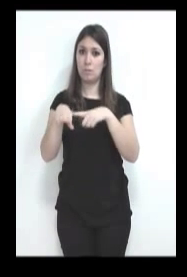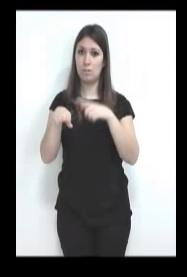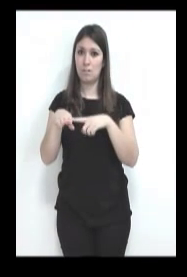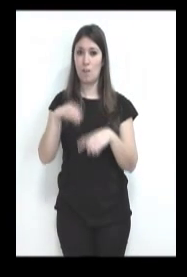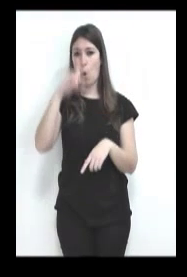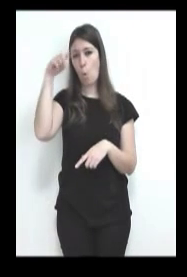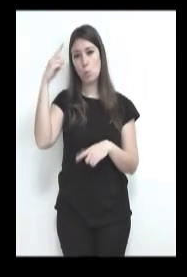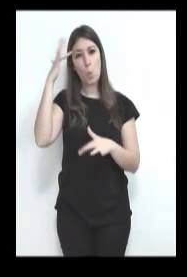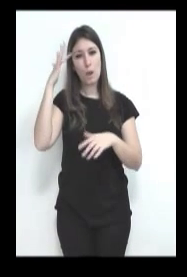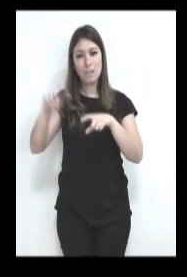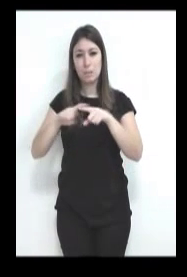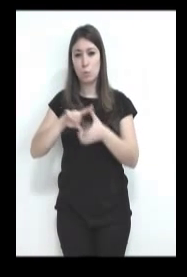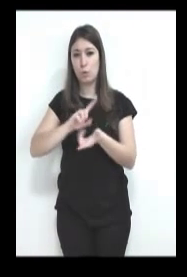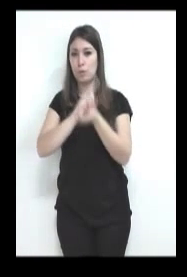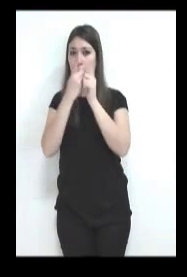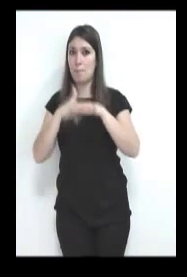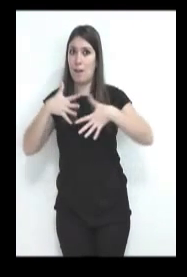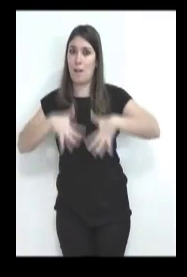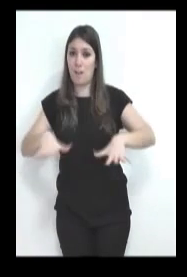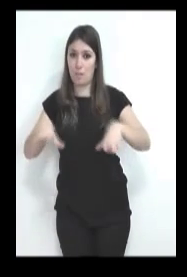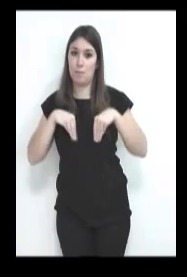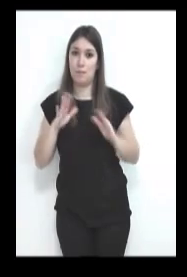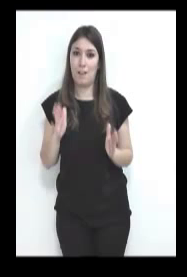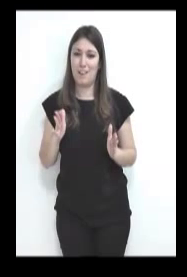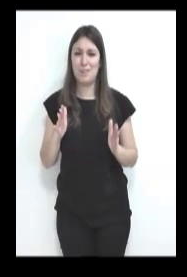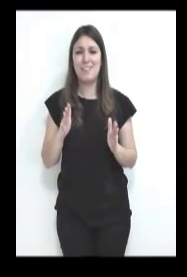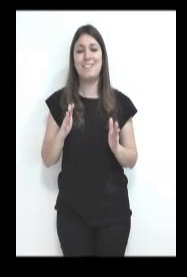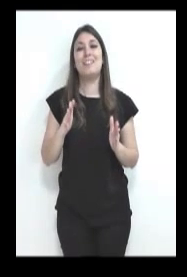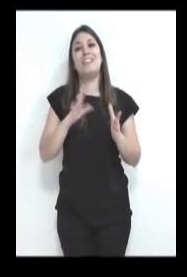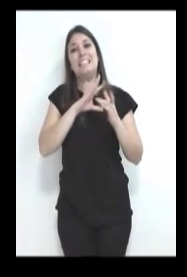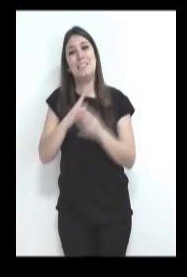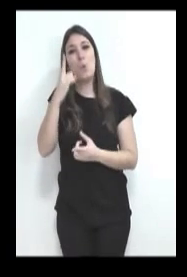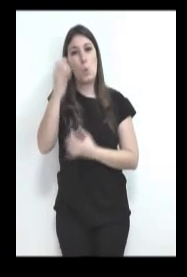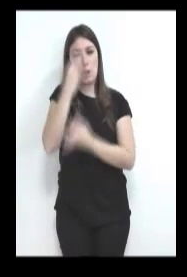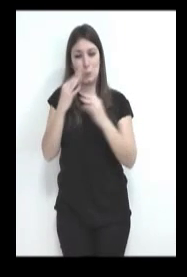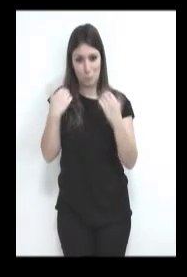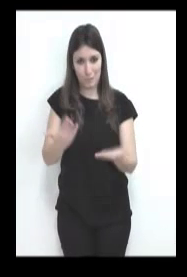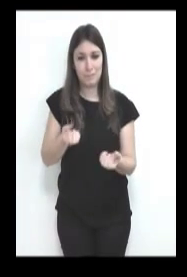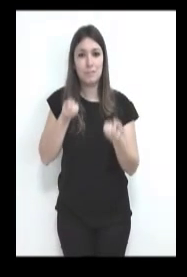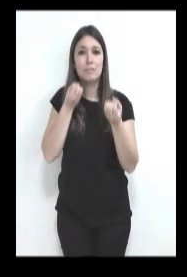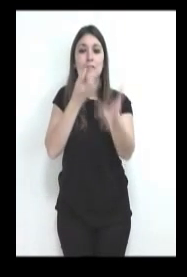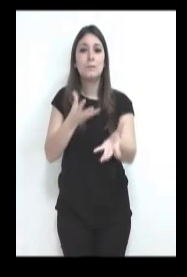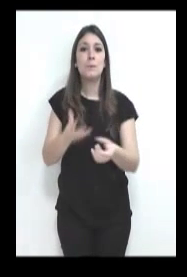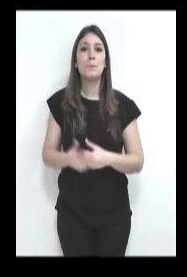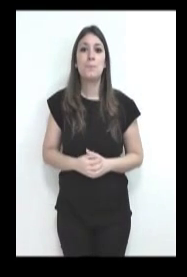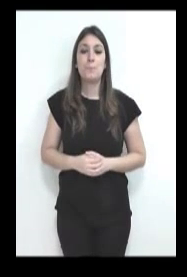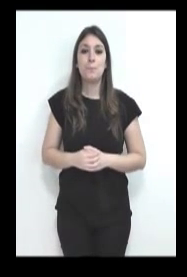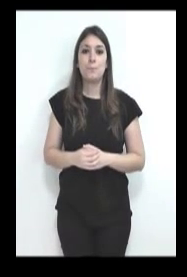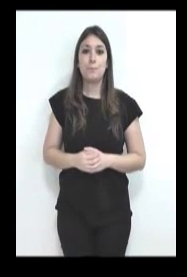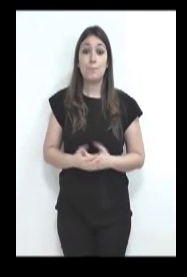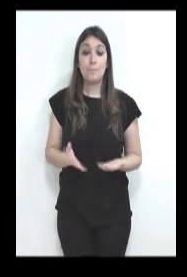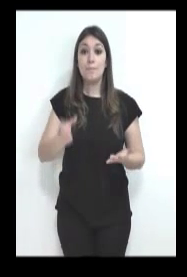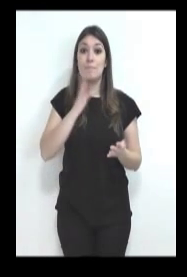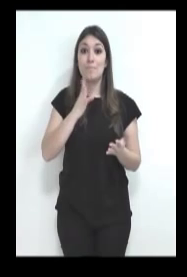cambio cultural para asumir todo esto. Y esto lo quiero ligar a un dato adicional, y es, y dentro de